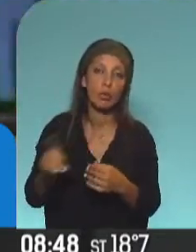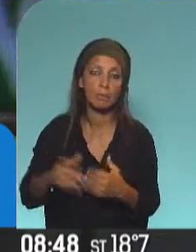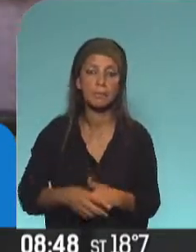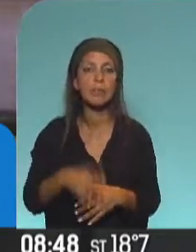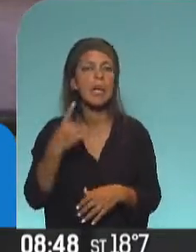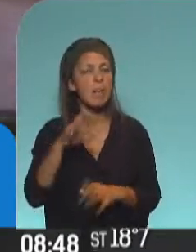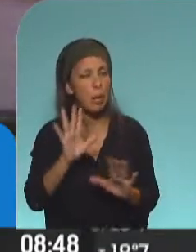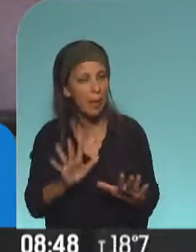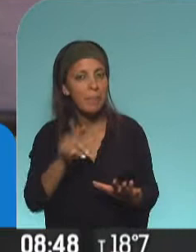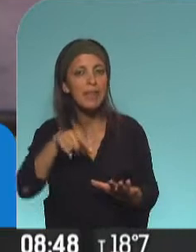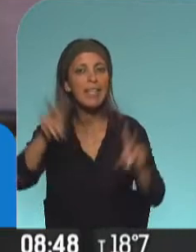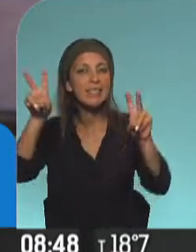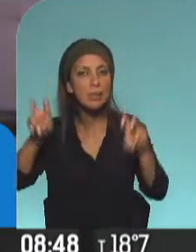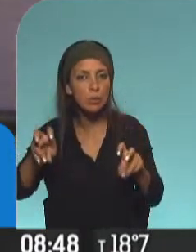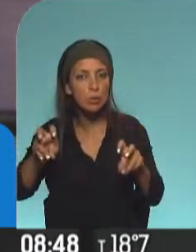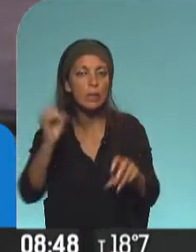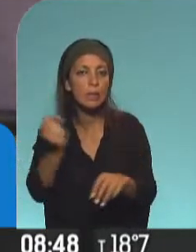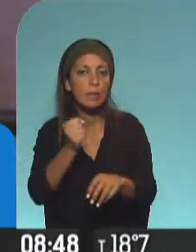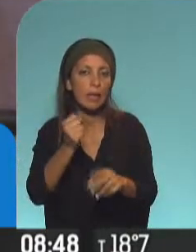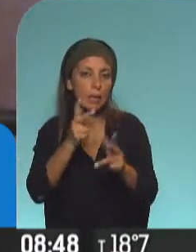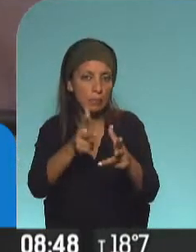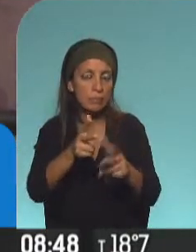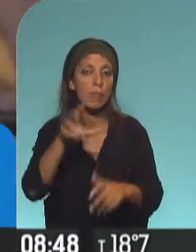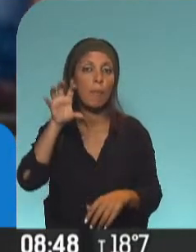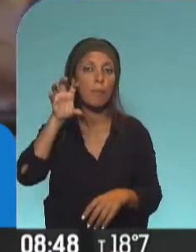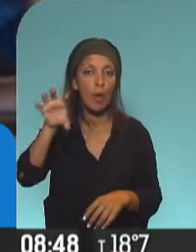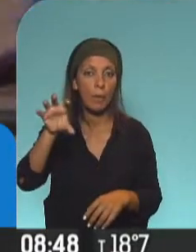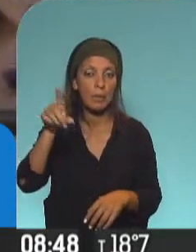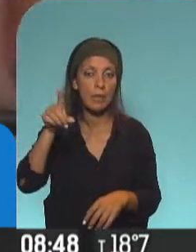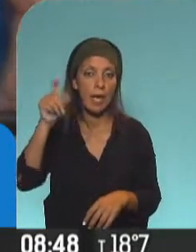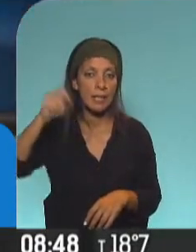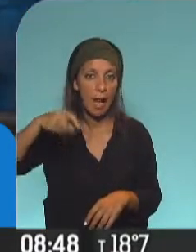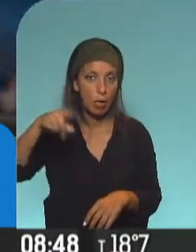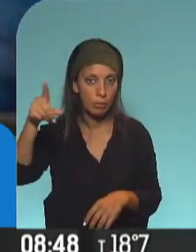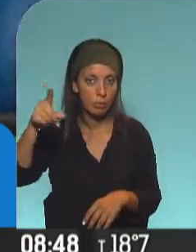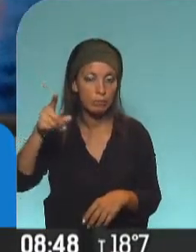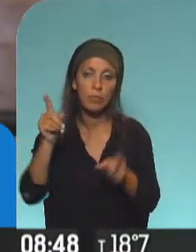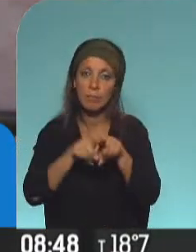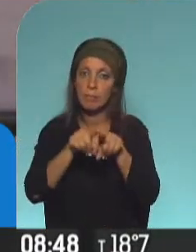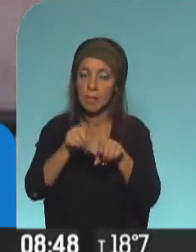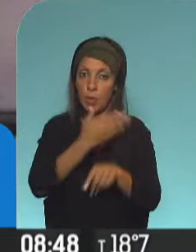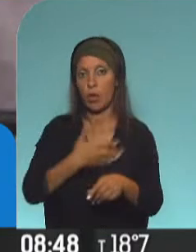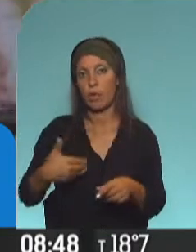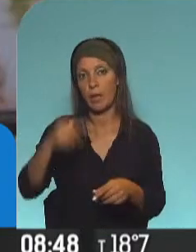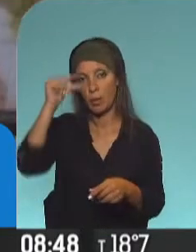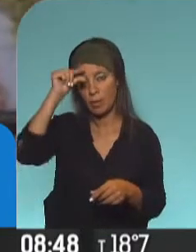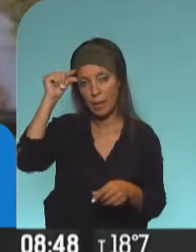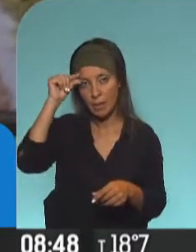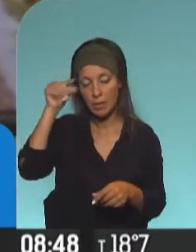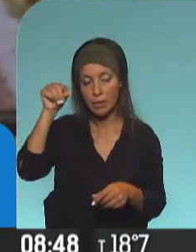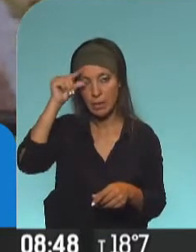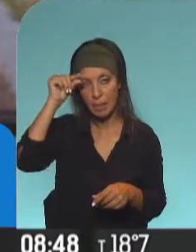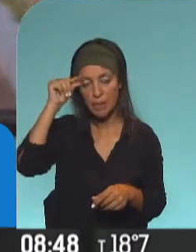digo, en este caso hay que decir que la provincia de Chaco, y lo dijo el propio gobernador